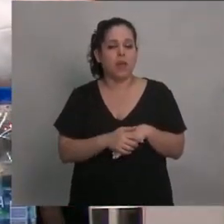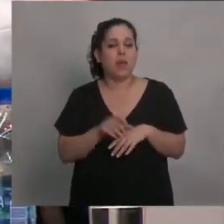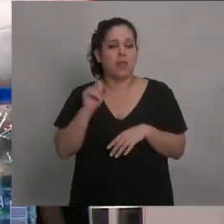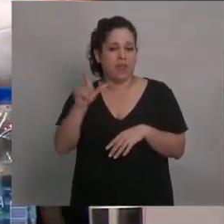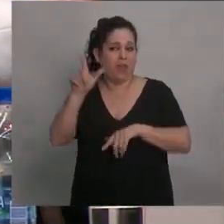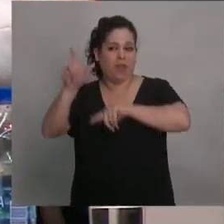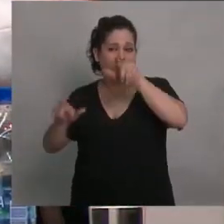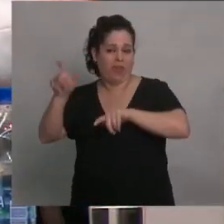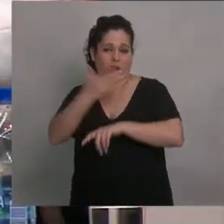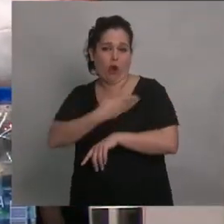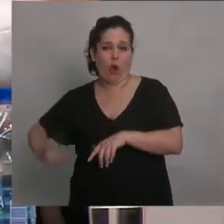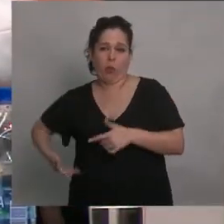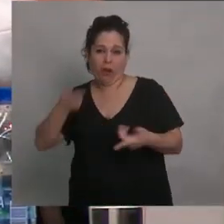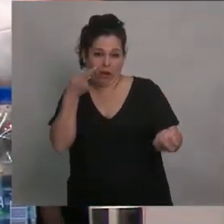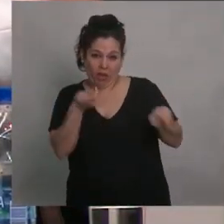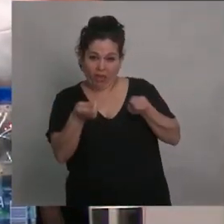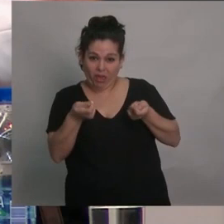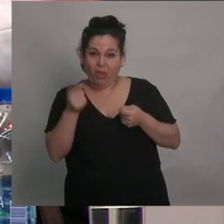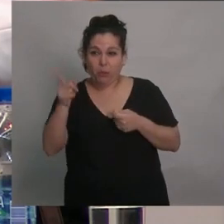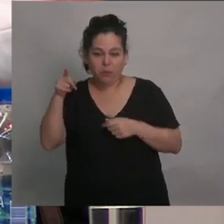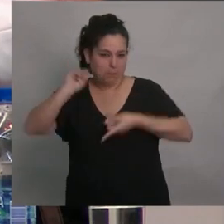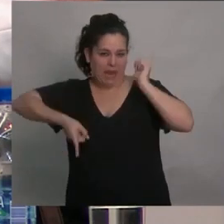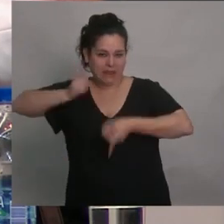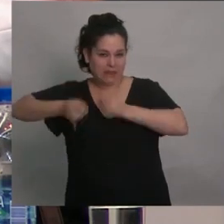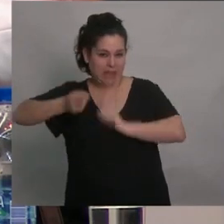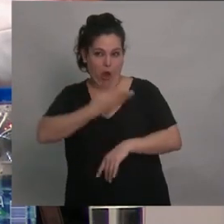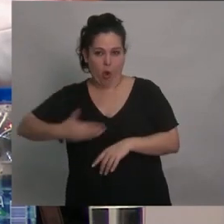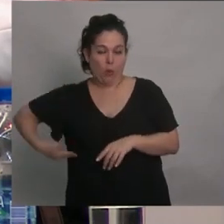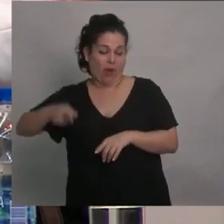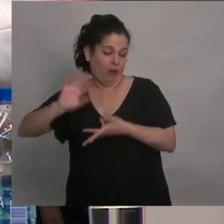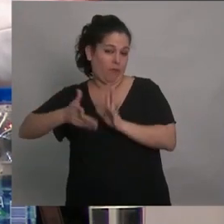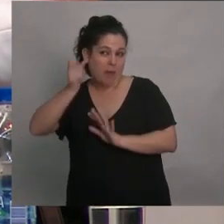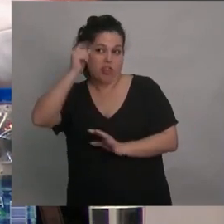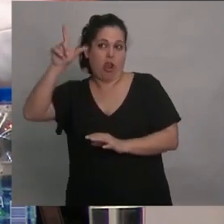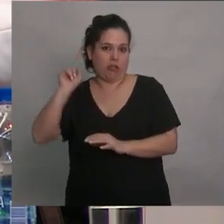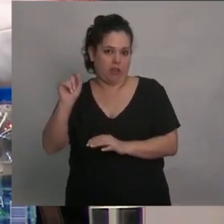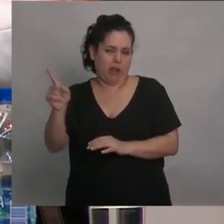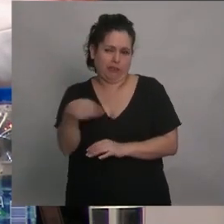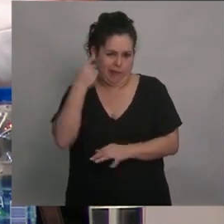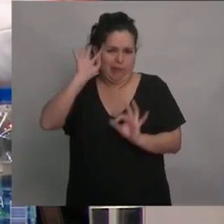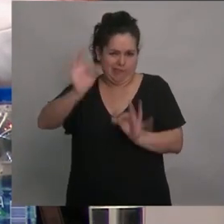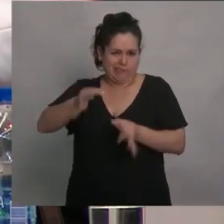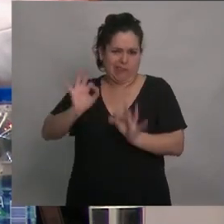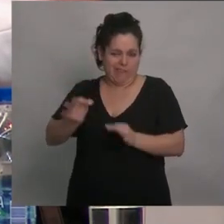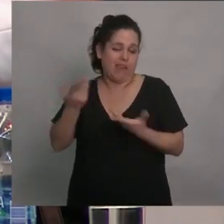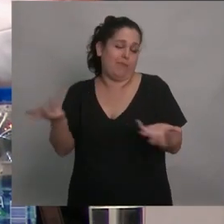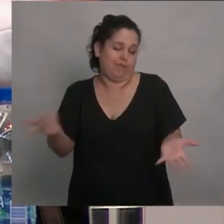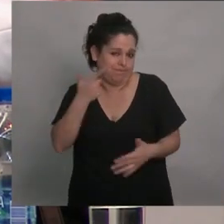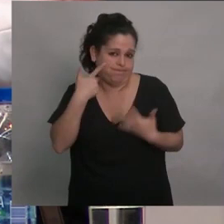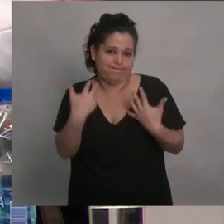de fascismos y posfascismo es lo que me imagino que todas y todos conocemos, que es la